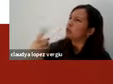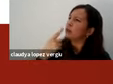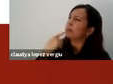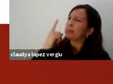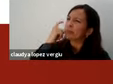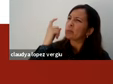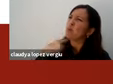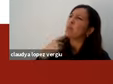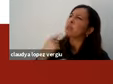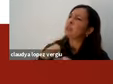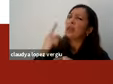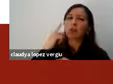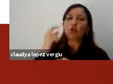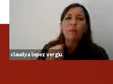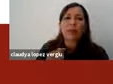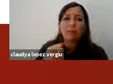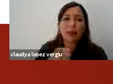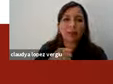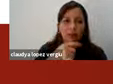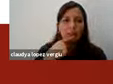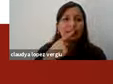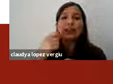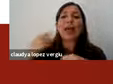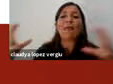oportunidades. En el caso del eje interno,